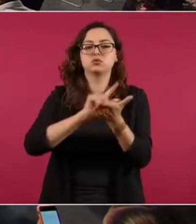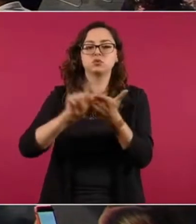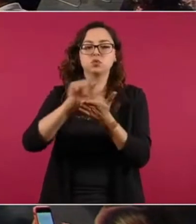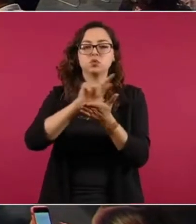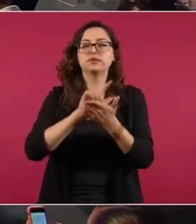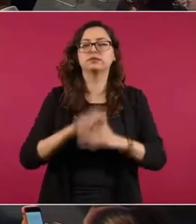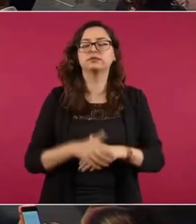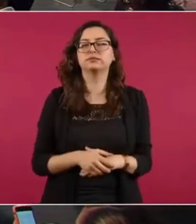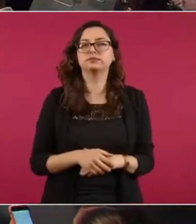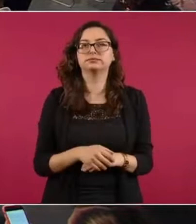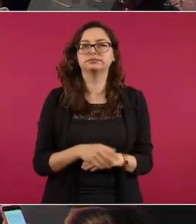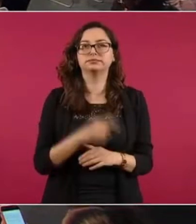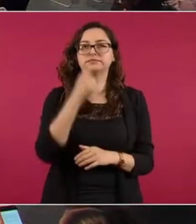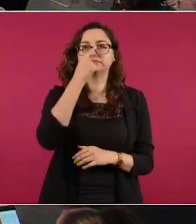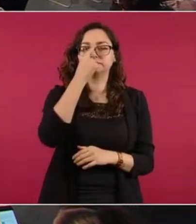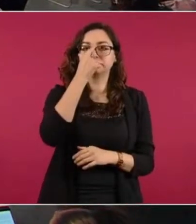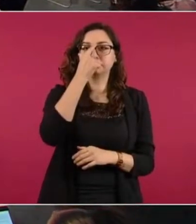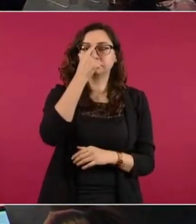términos